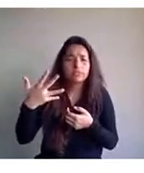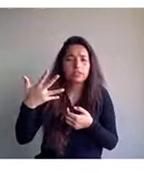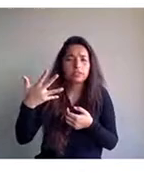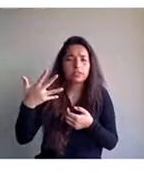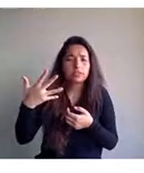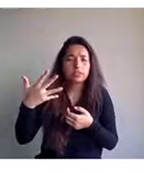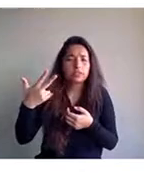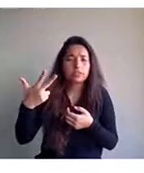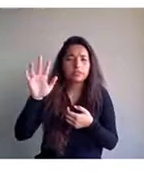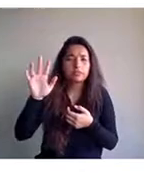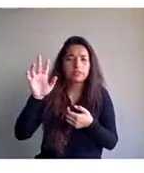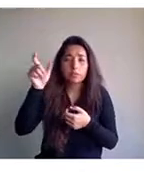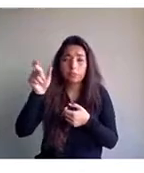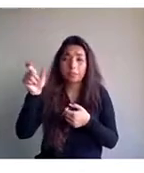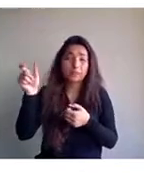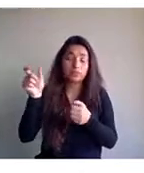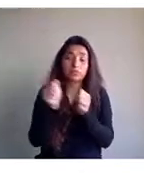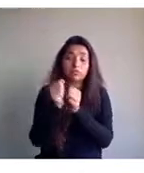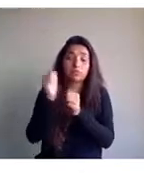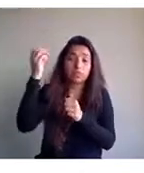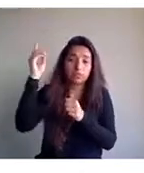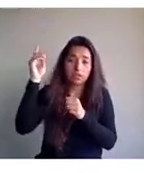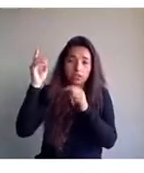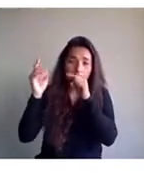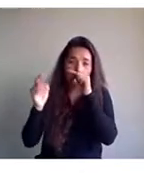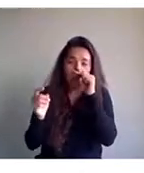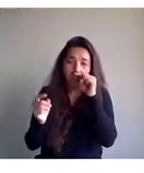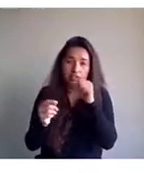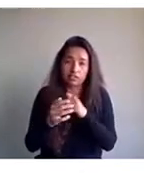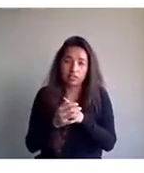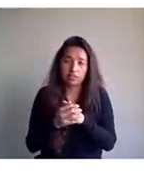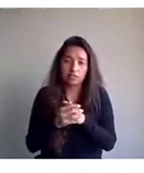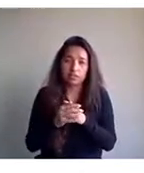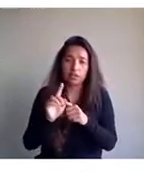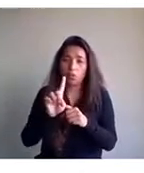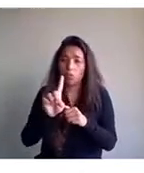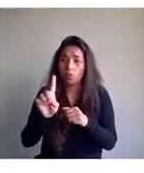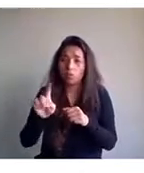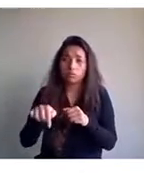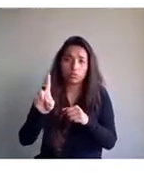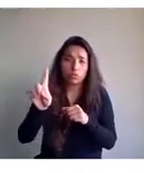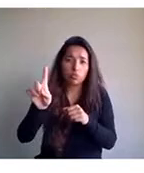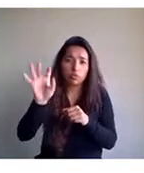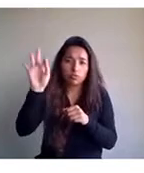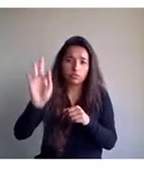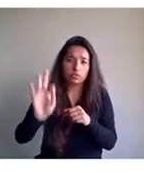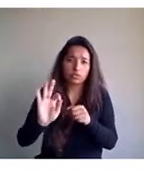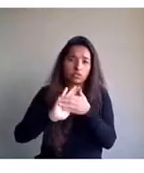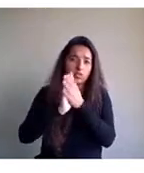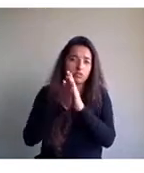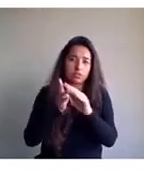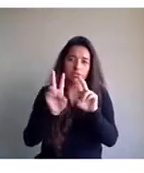personas con discapacidad un 0.1 por ciento de los casos diríamos que principio sería sería bajo